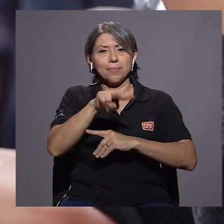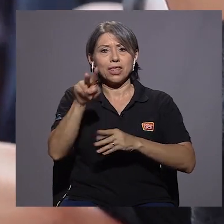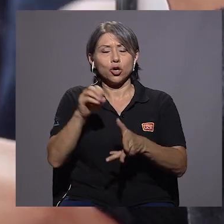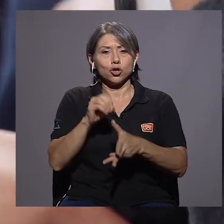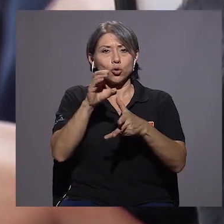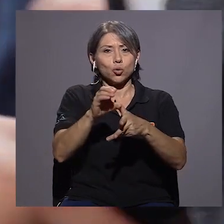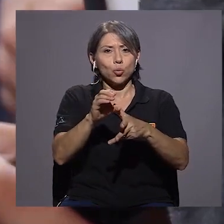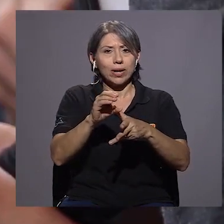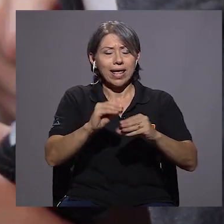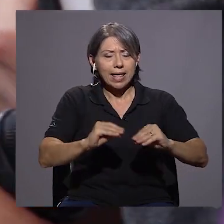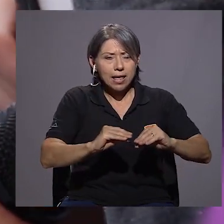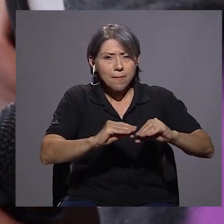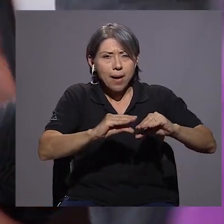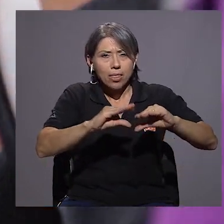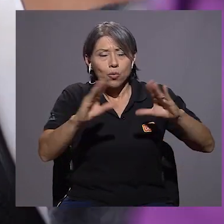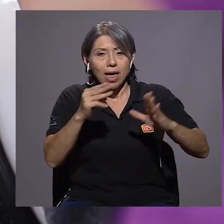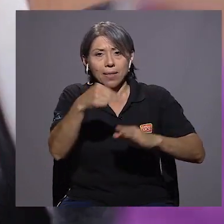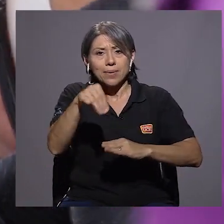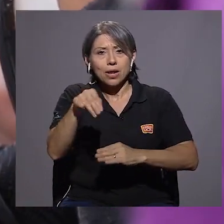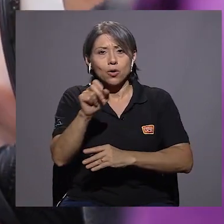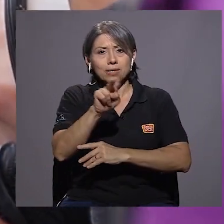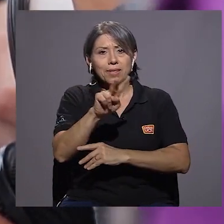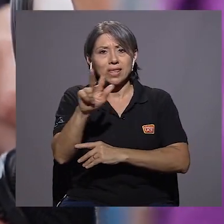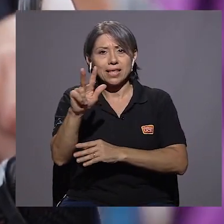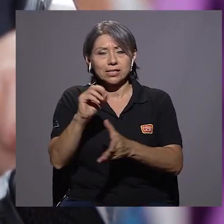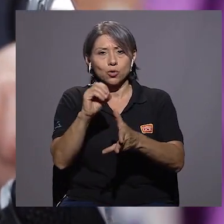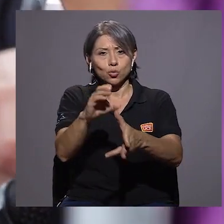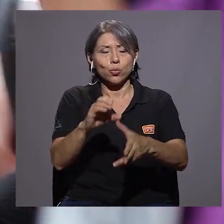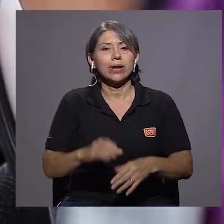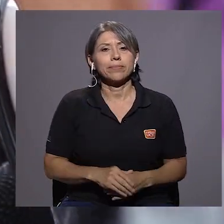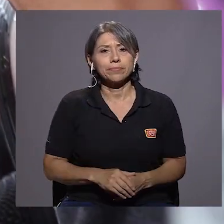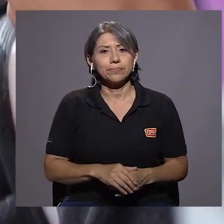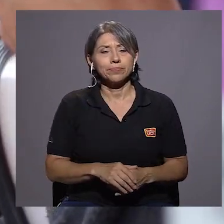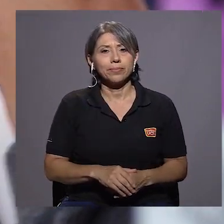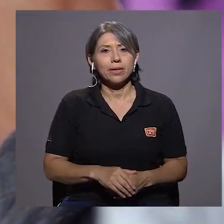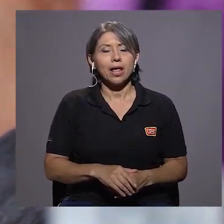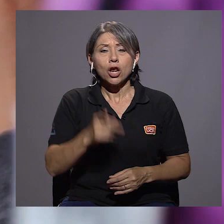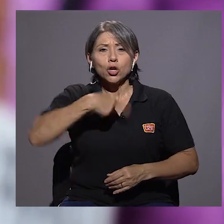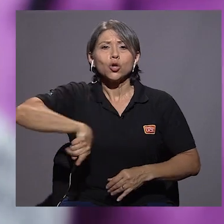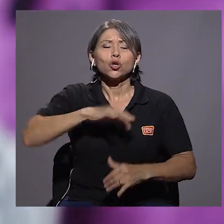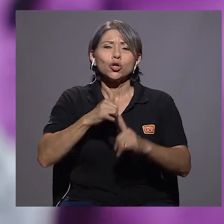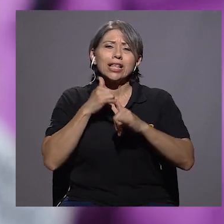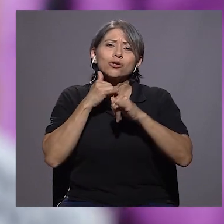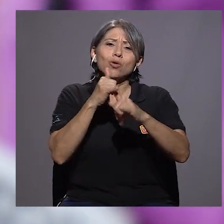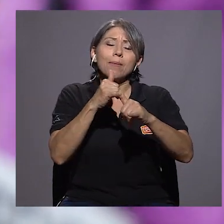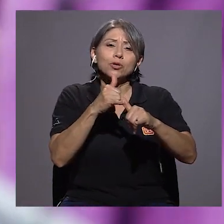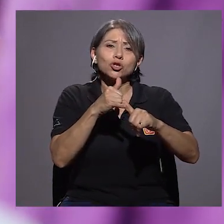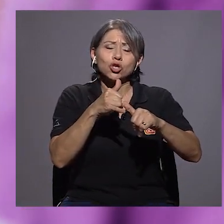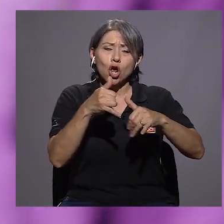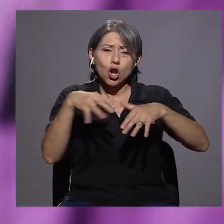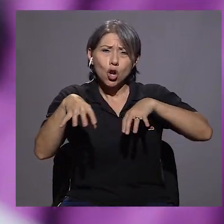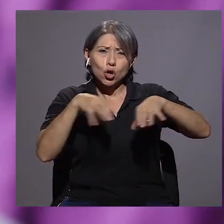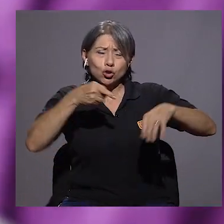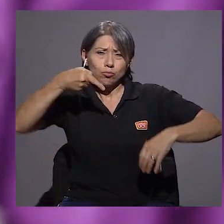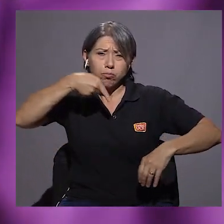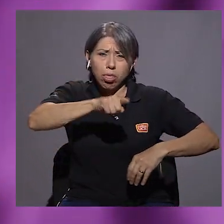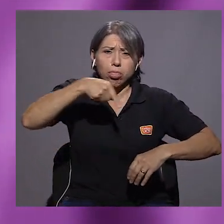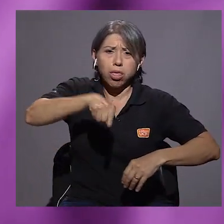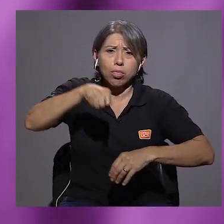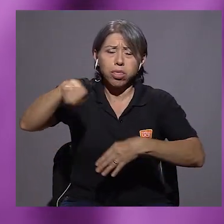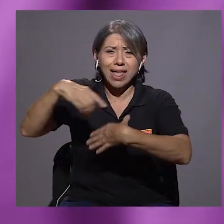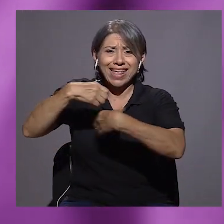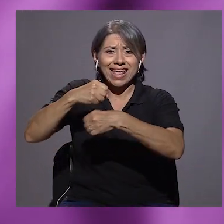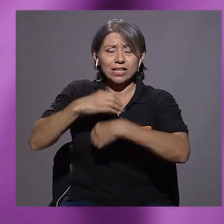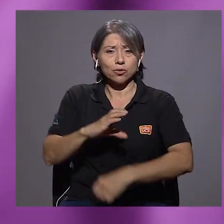durante la noche del martes 22 de octubre y madrugada mañana del miércoles 23 de octubre. Denunciamos los